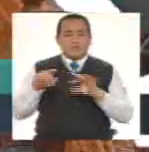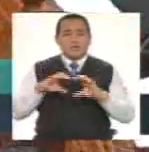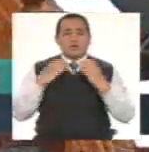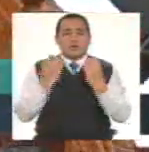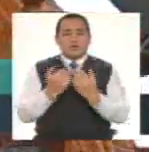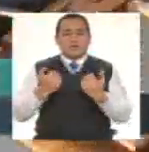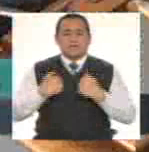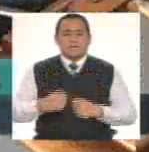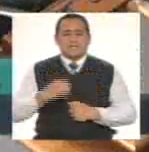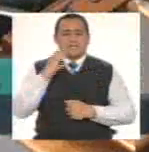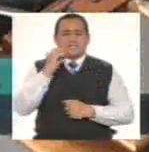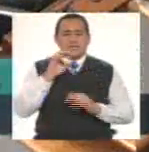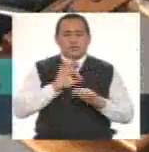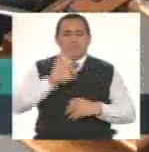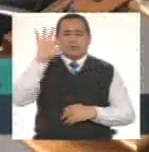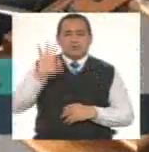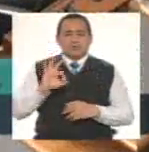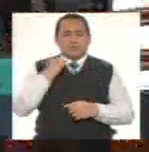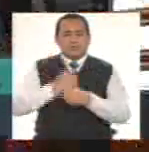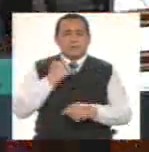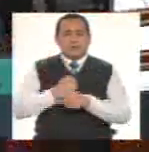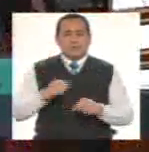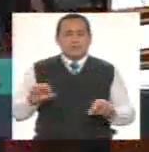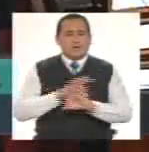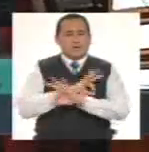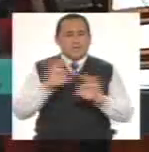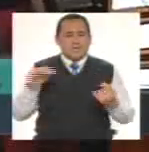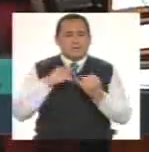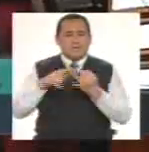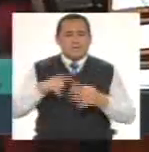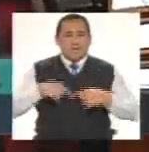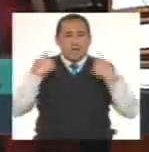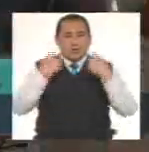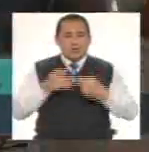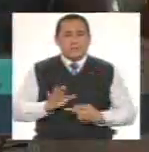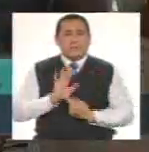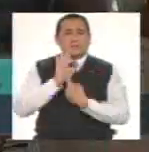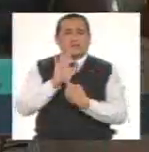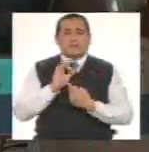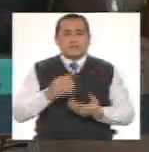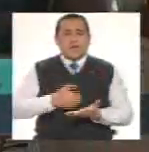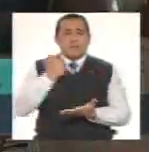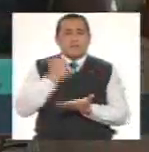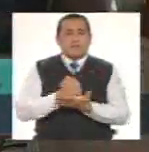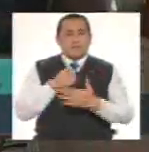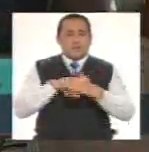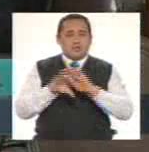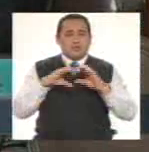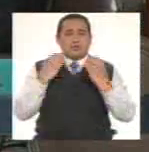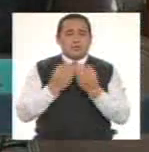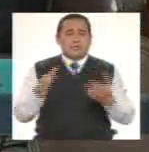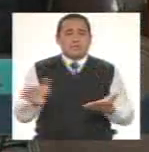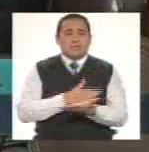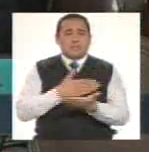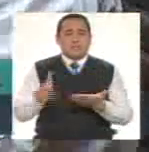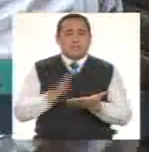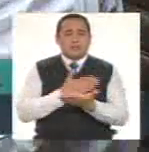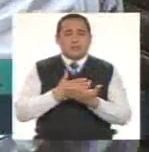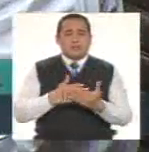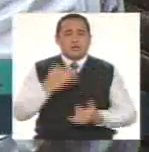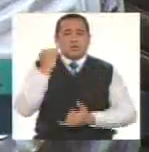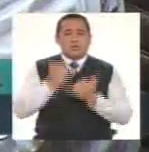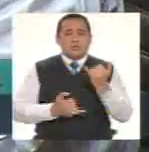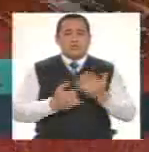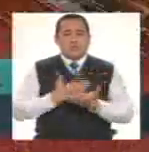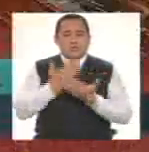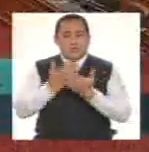obtuvieron 0% de eficacia, porque ninguna de las pocas iniciativas que presentaron se aprobó en el legislativo. En el último